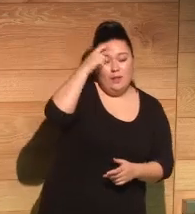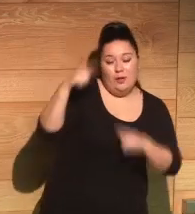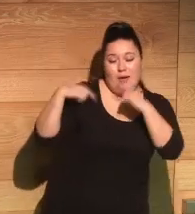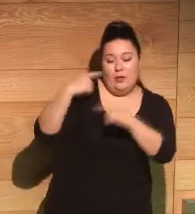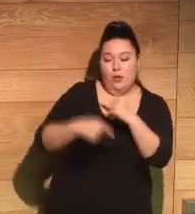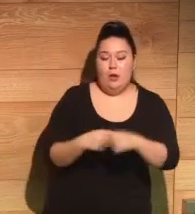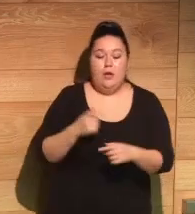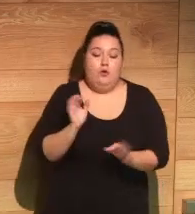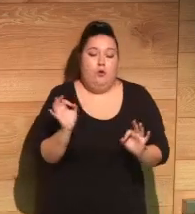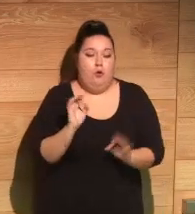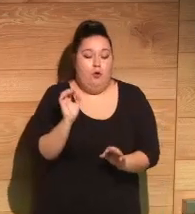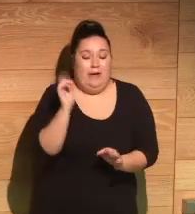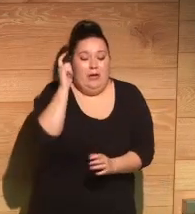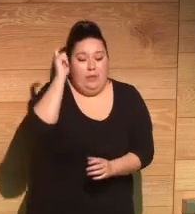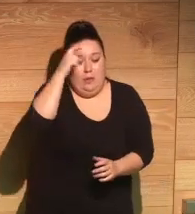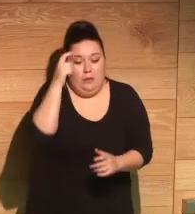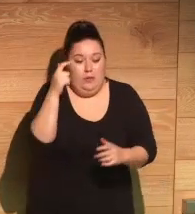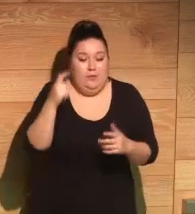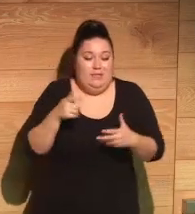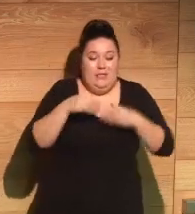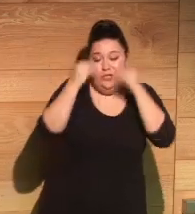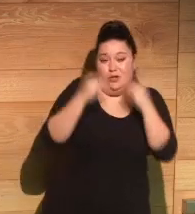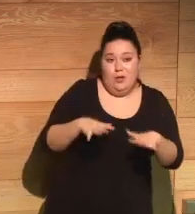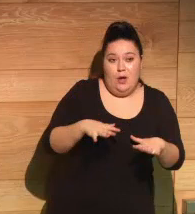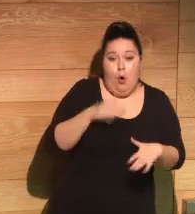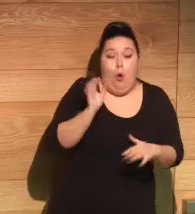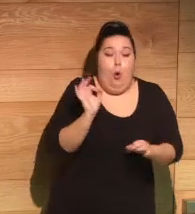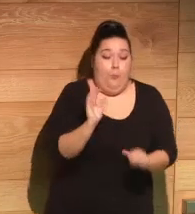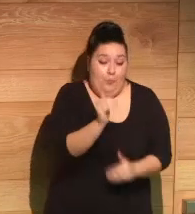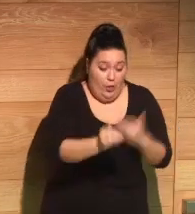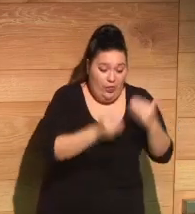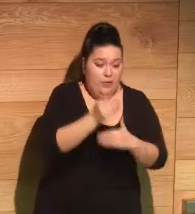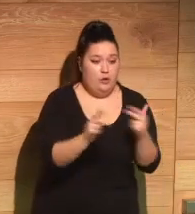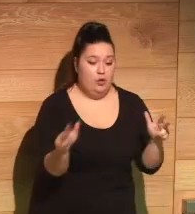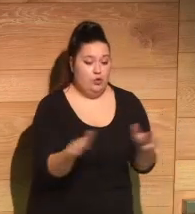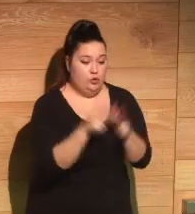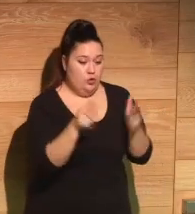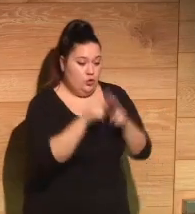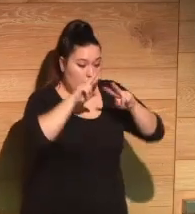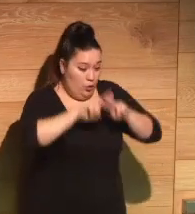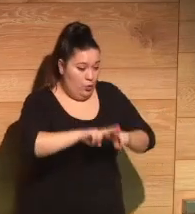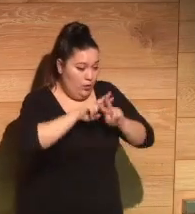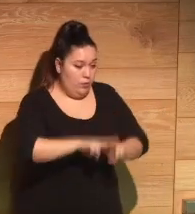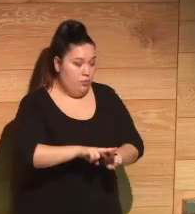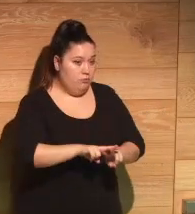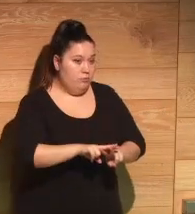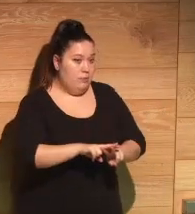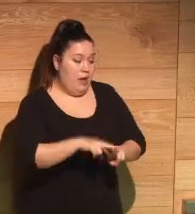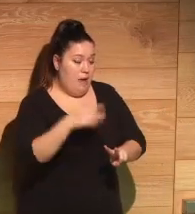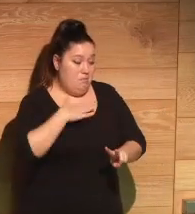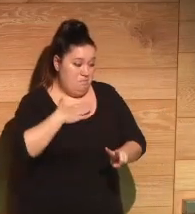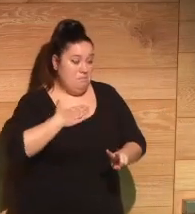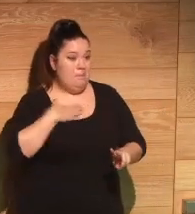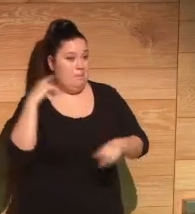experiencias históricas o en términos de procesos sociológicos. Los que en mi